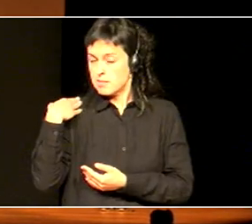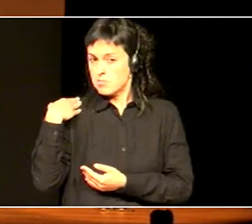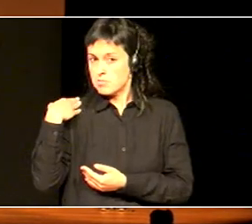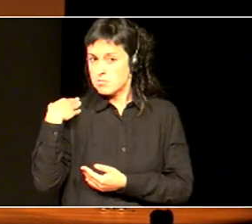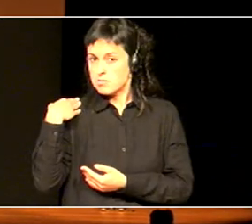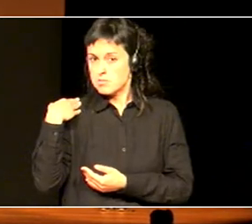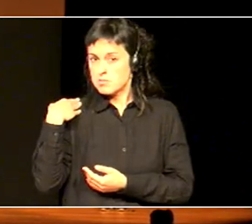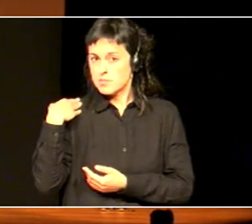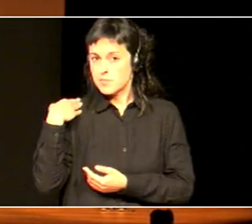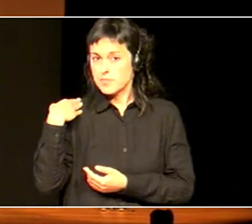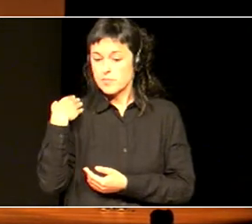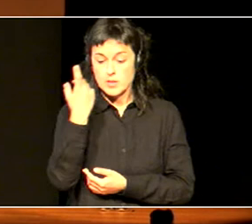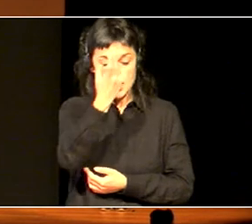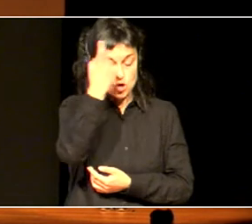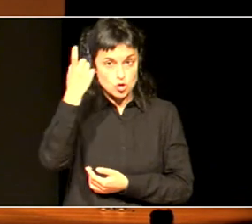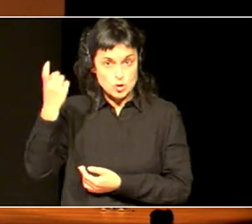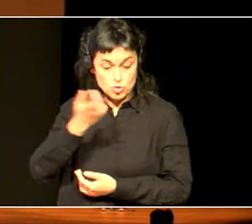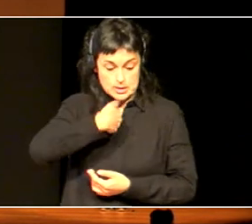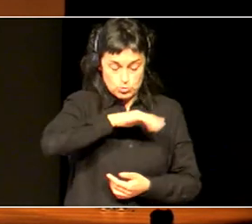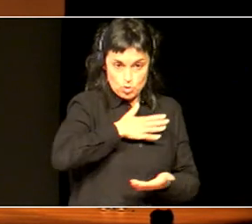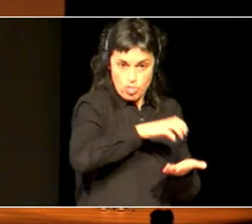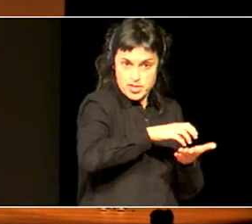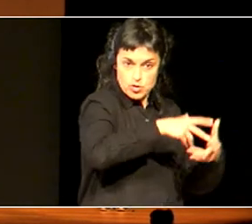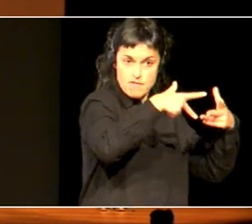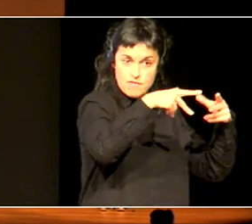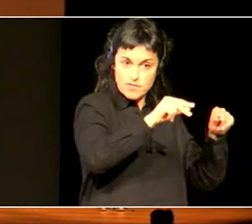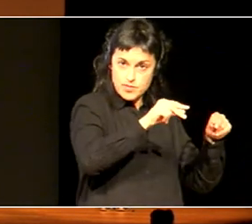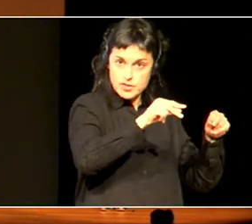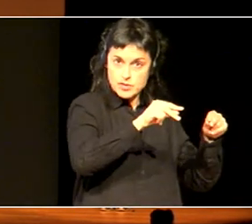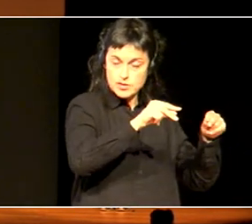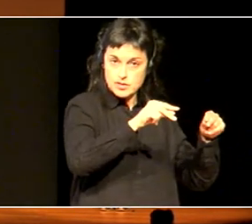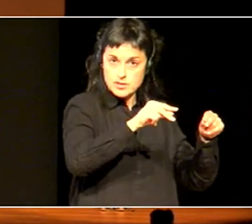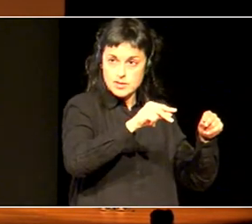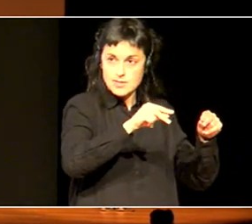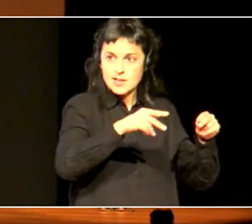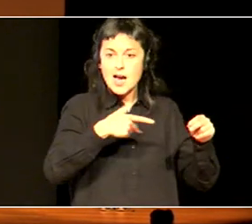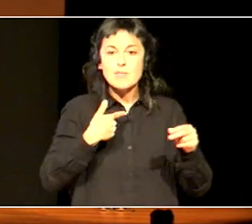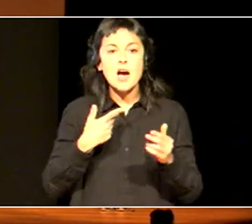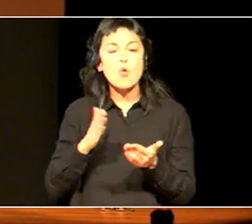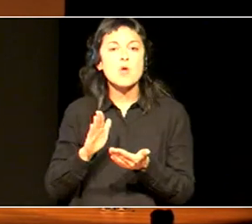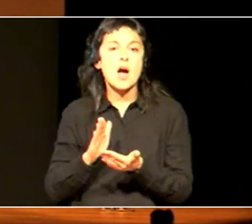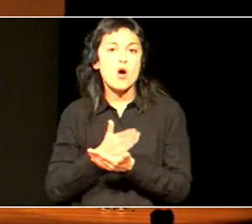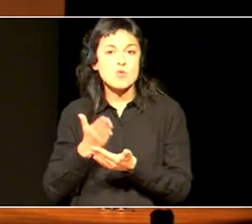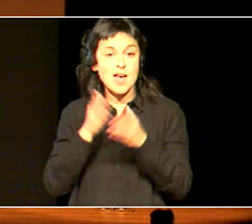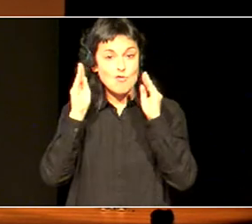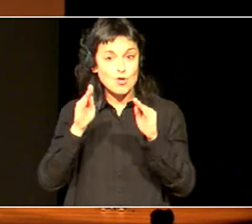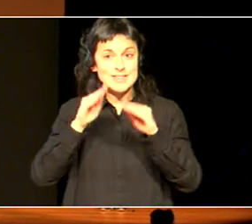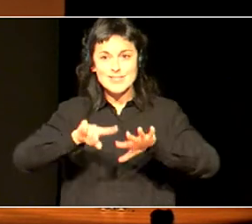que los alumnos que habían terminado con nosotros tuviesen una unidad formativa de 60